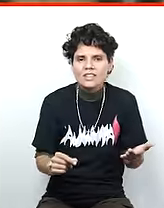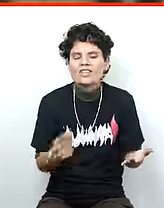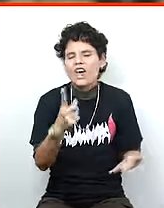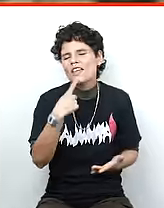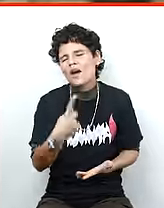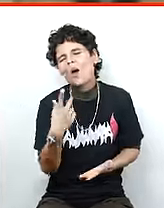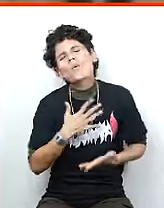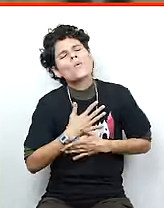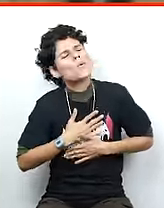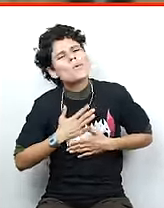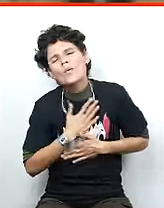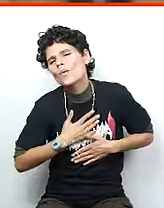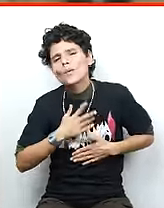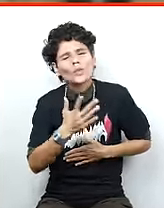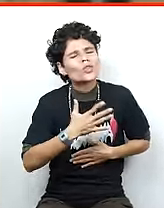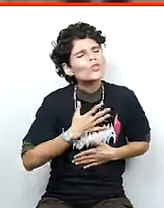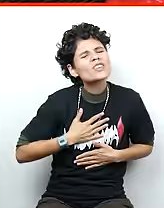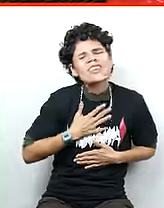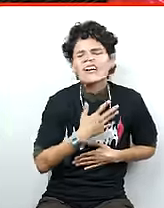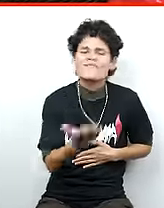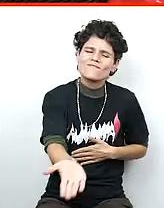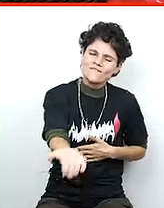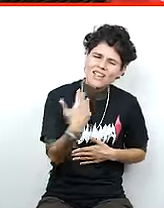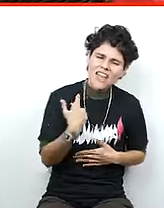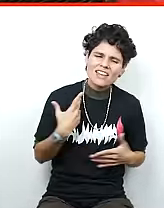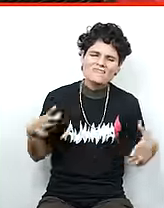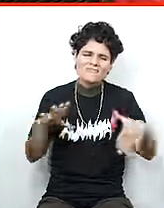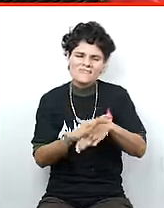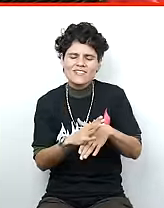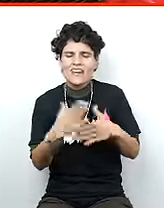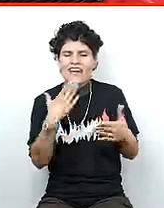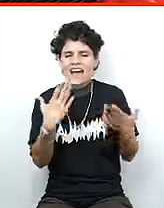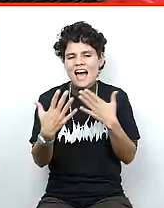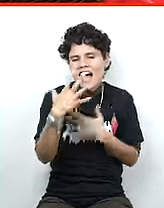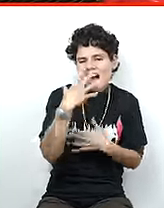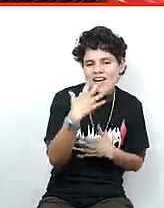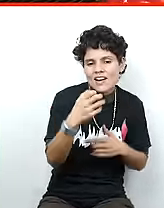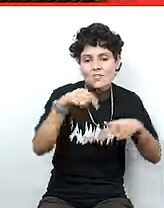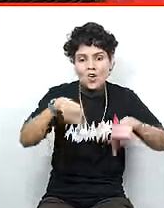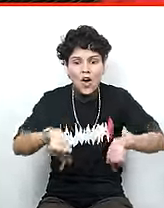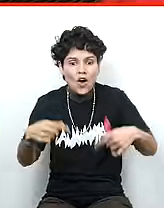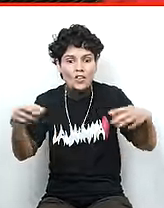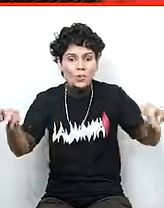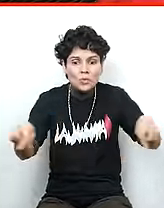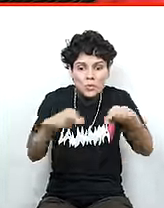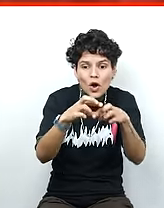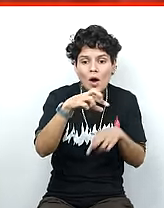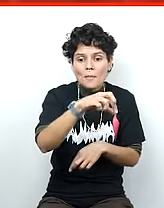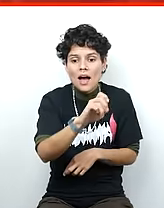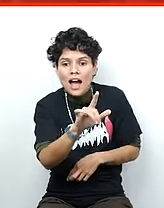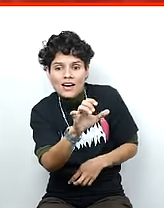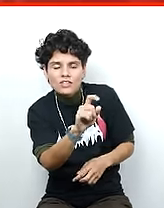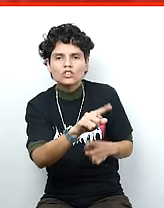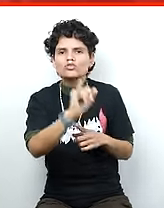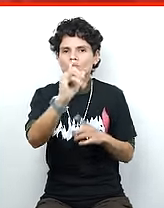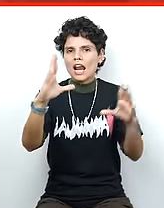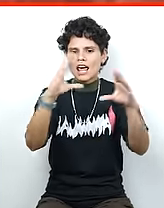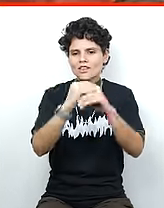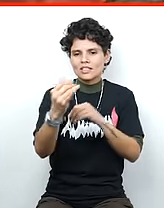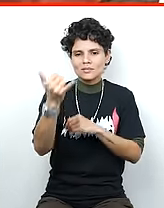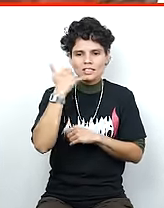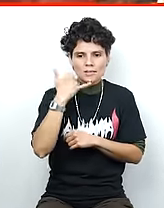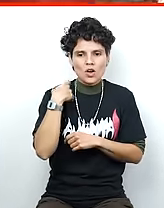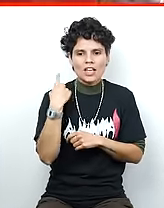quiera, véngase para acá, grabamos la junta y todo. Y yo te pongo, hermano, estamos aquí en Pucón, voy a grabar al Pablo. Si después Pablo me llamó en la